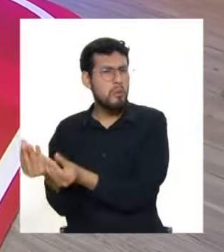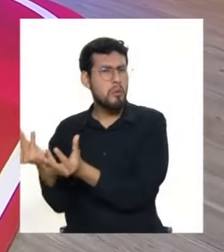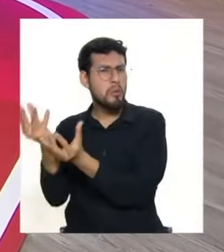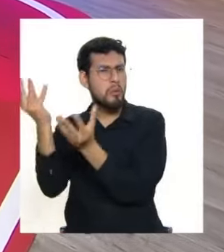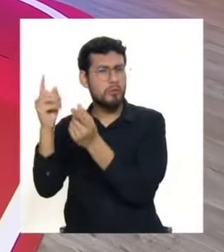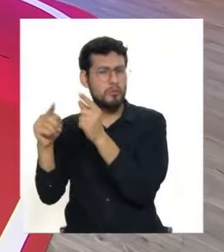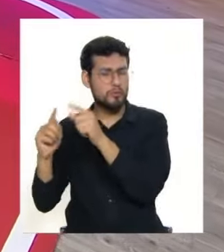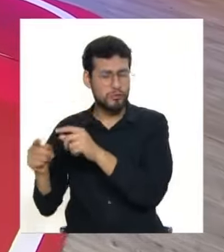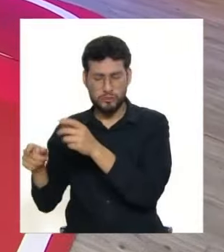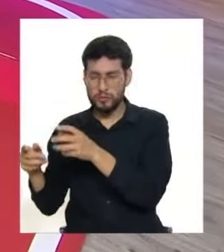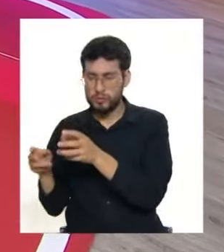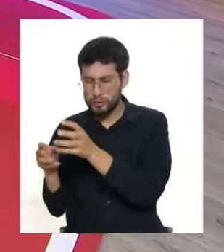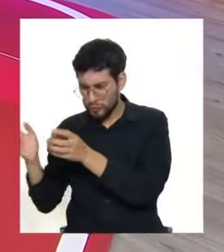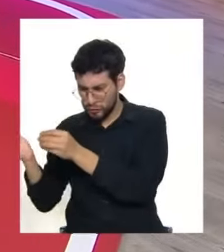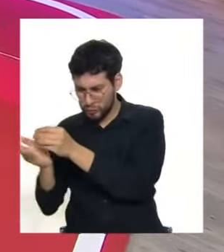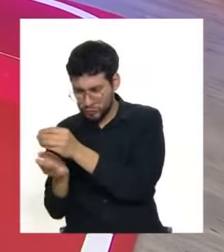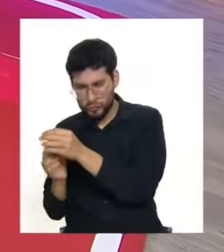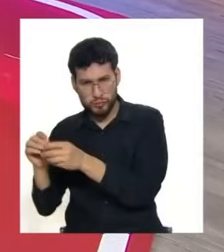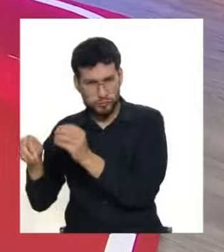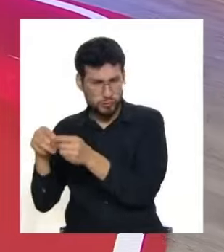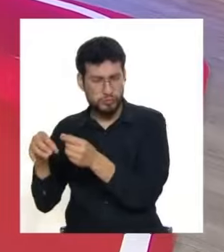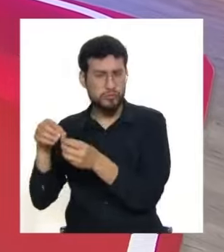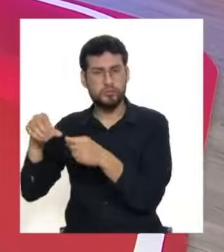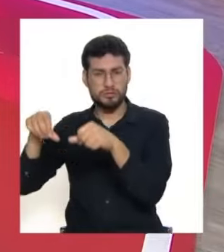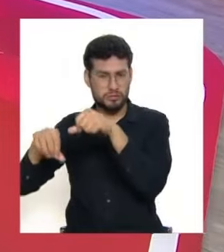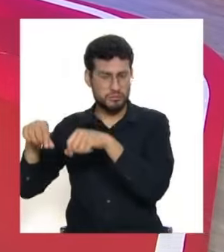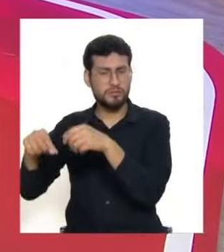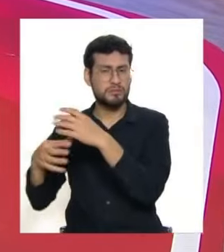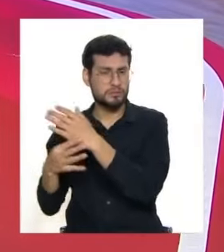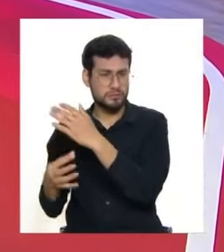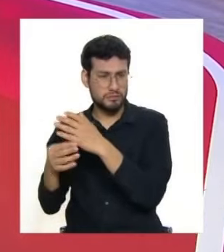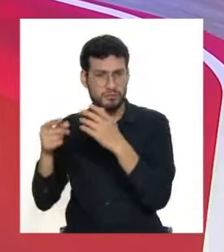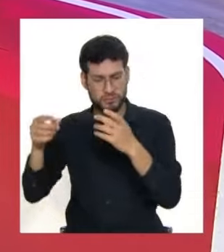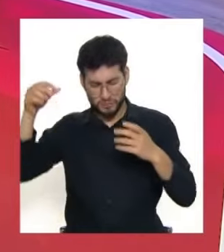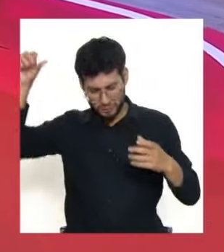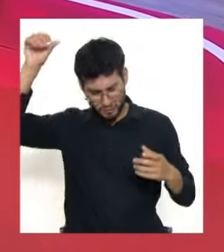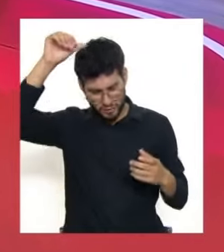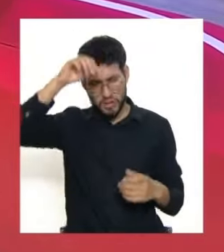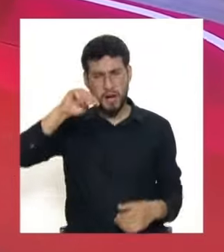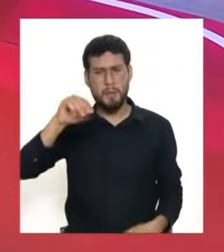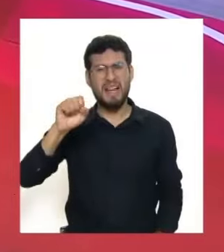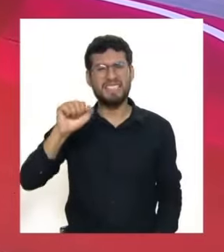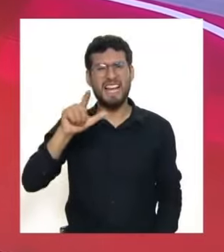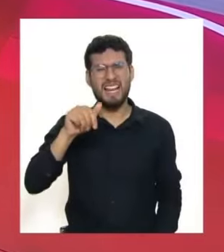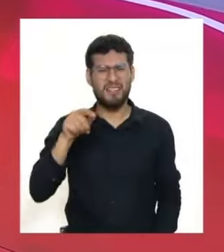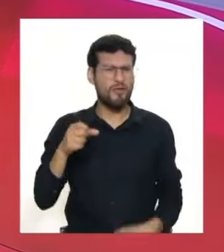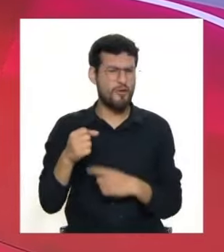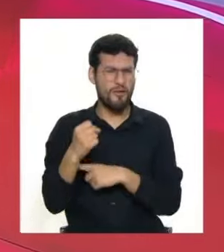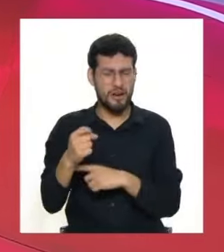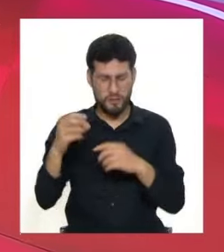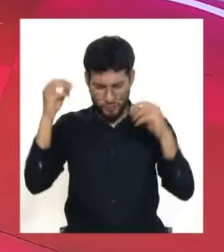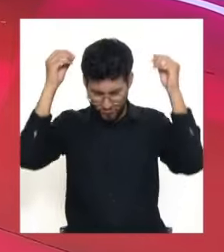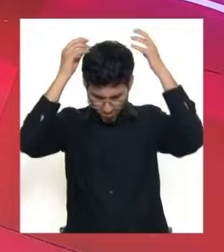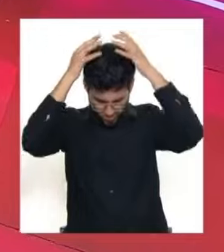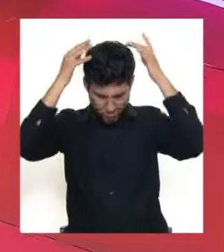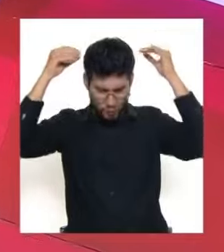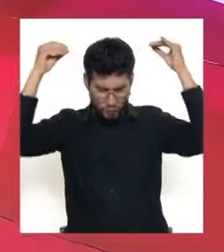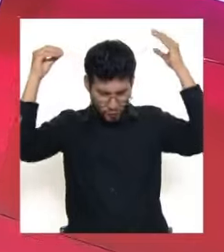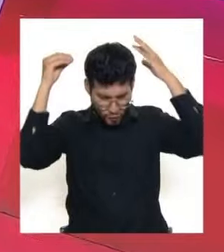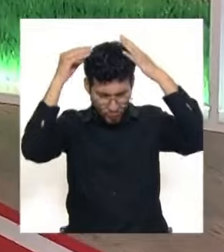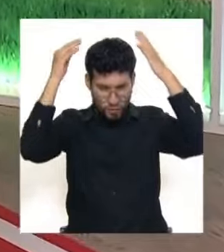estos masalas que son bien, bien potentes, y te echan el aceite, empiezan a masajearte, a masajearte, a masajearte.